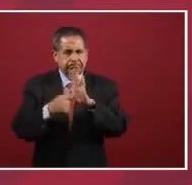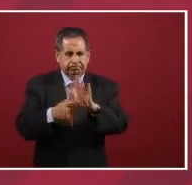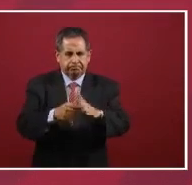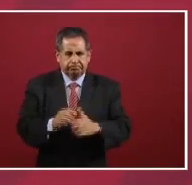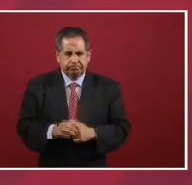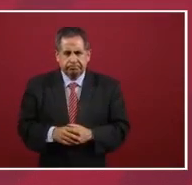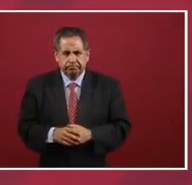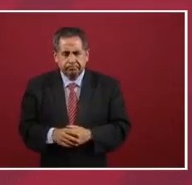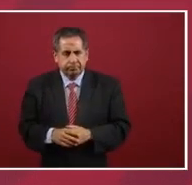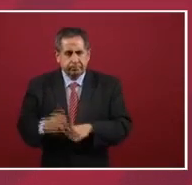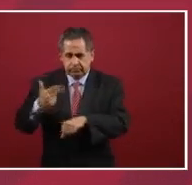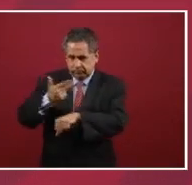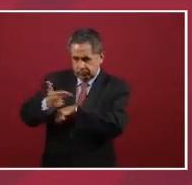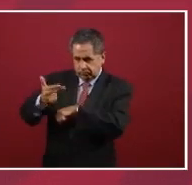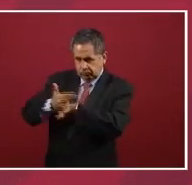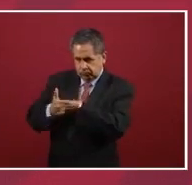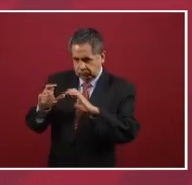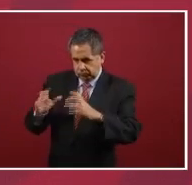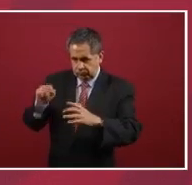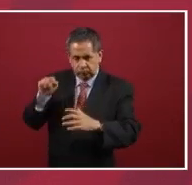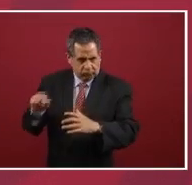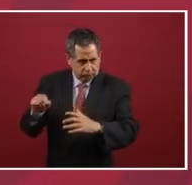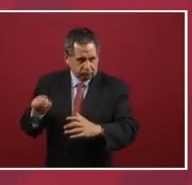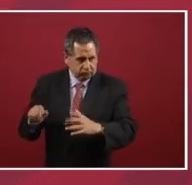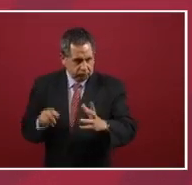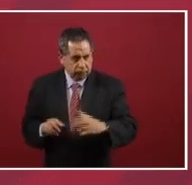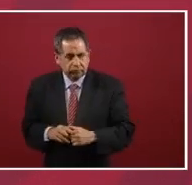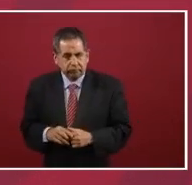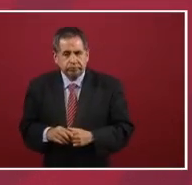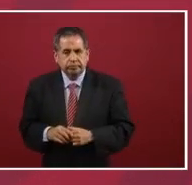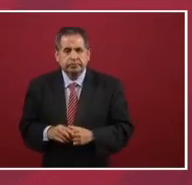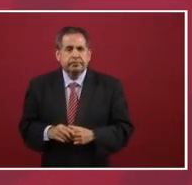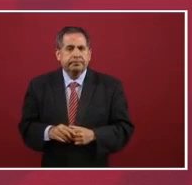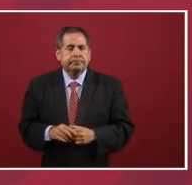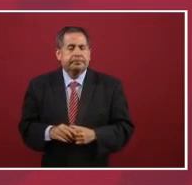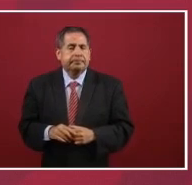Hablamos de Honduras, de